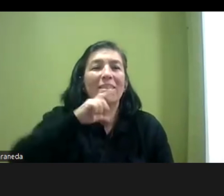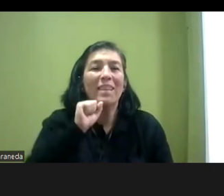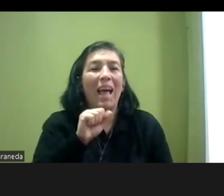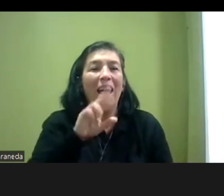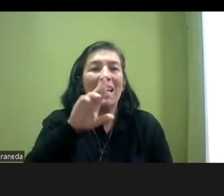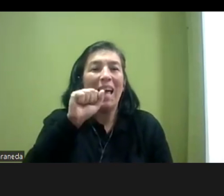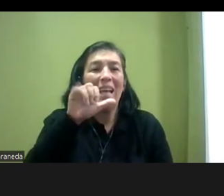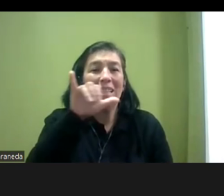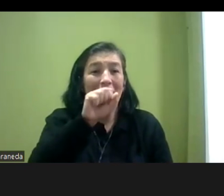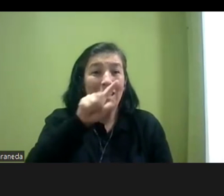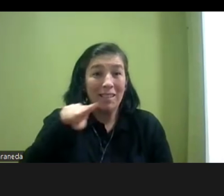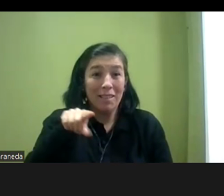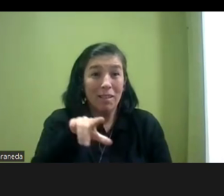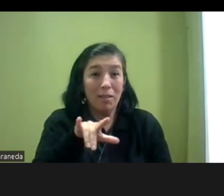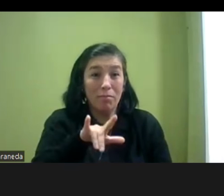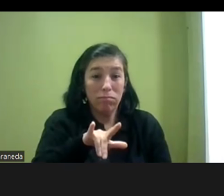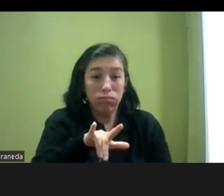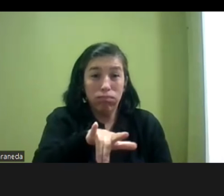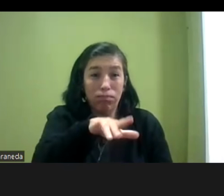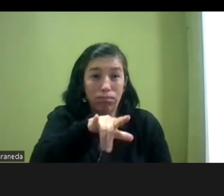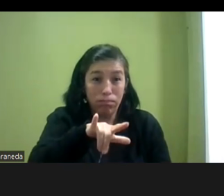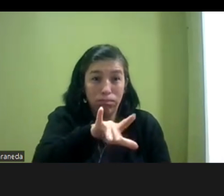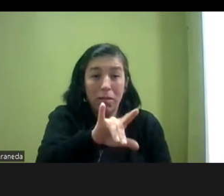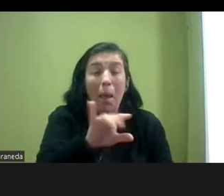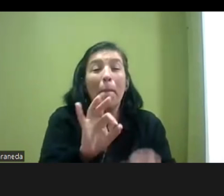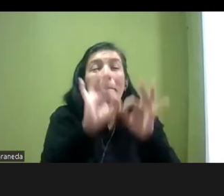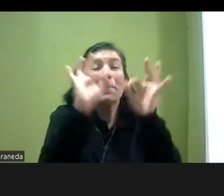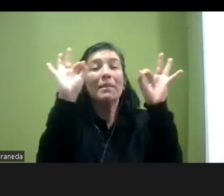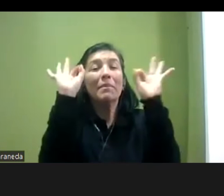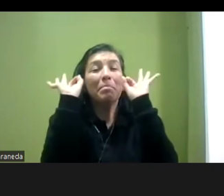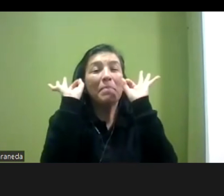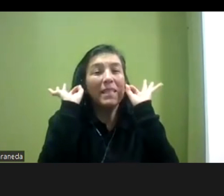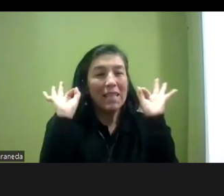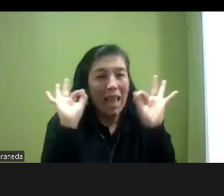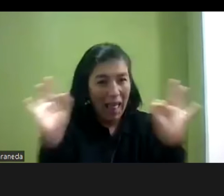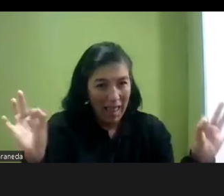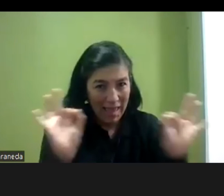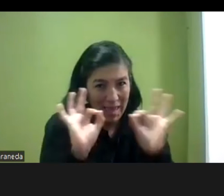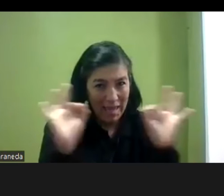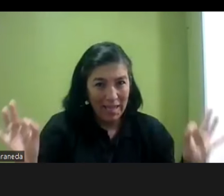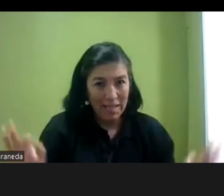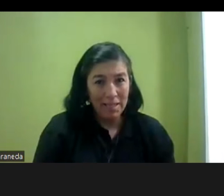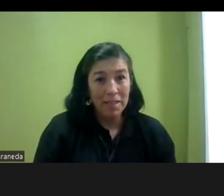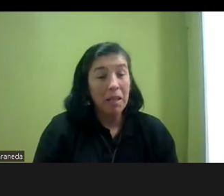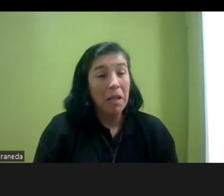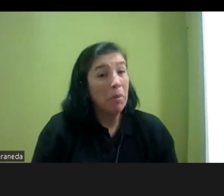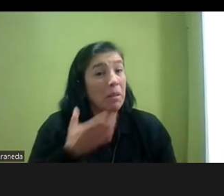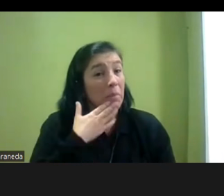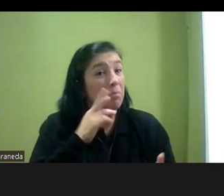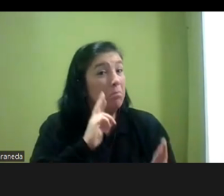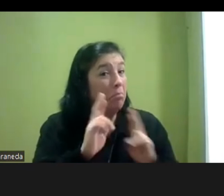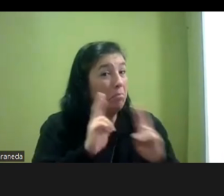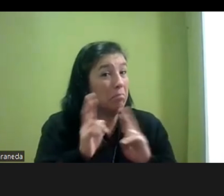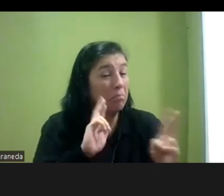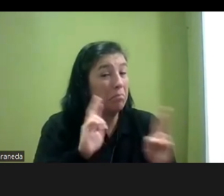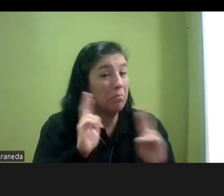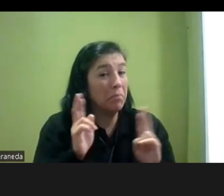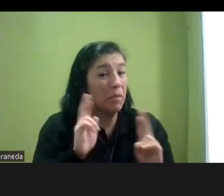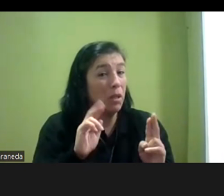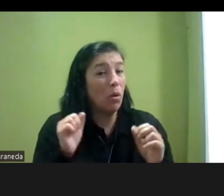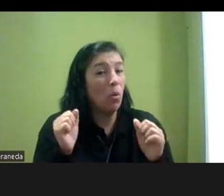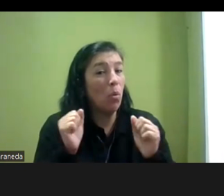Son situaciones específicas, especiales, ¿no? Eh, Puede estar relacionado con